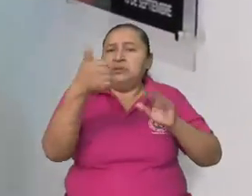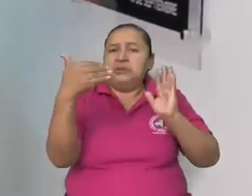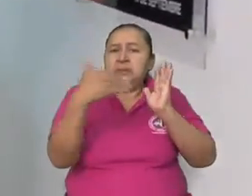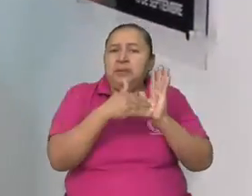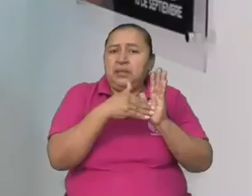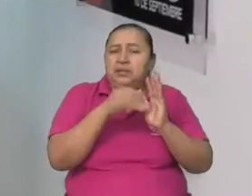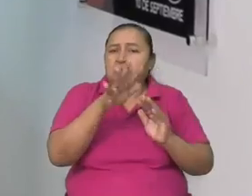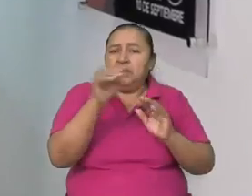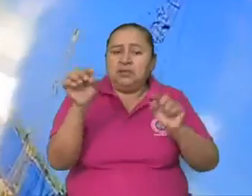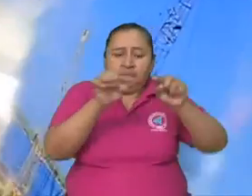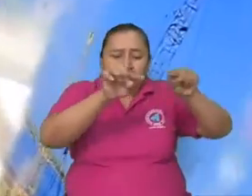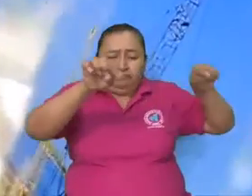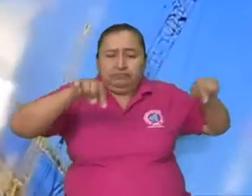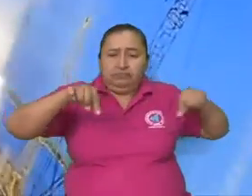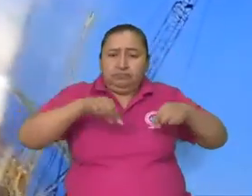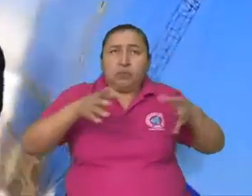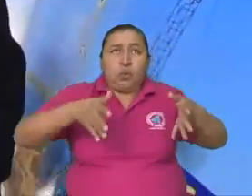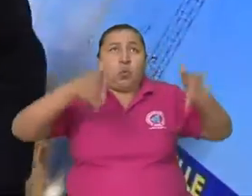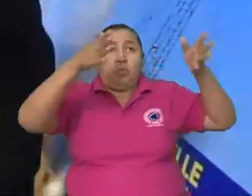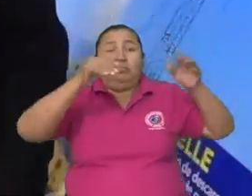metros cúbicos,